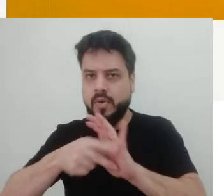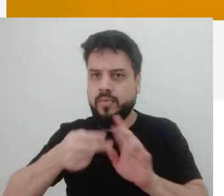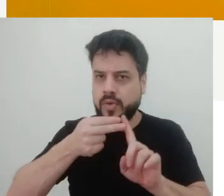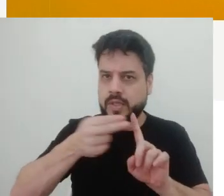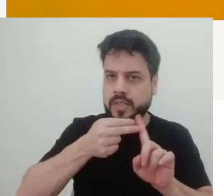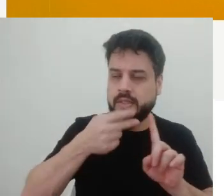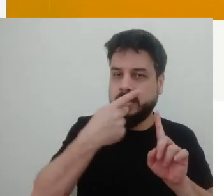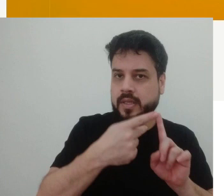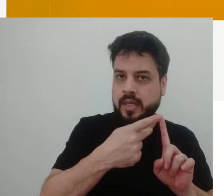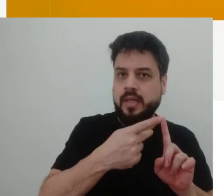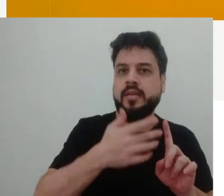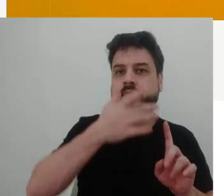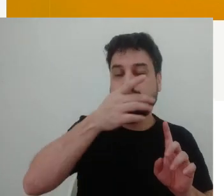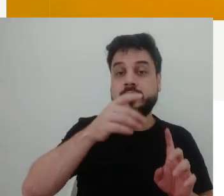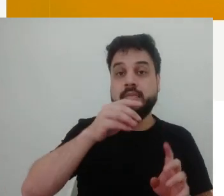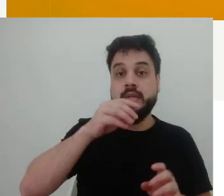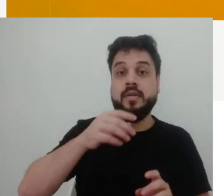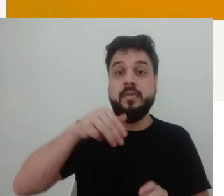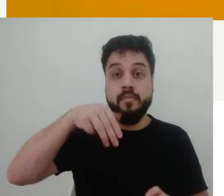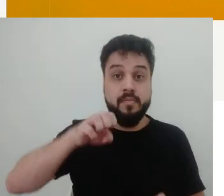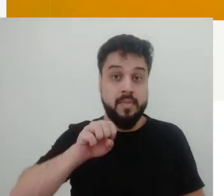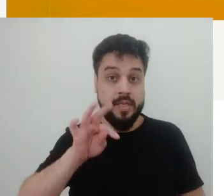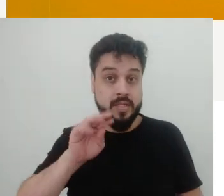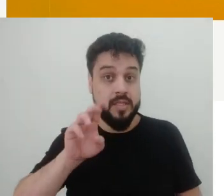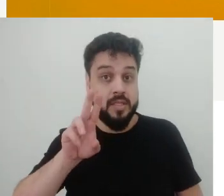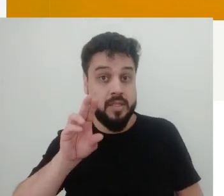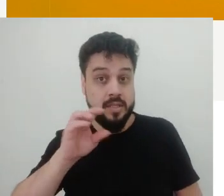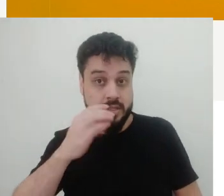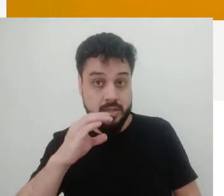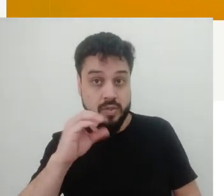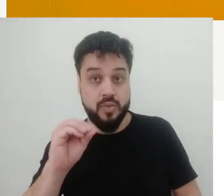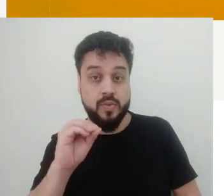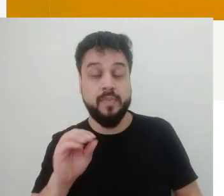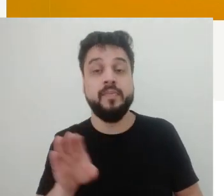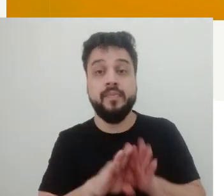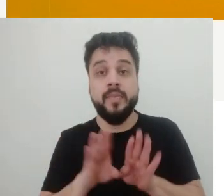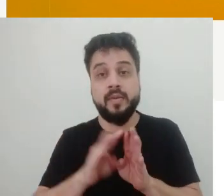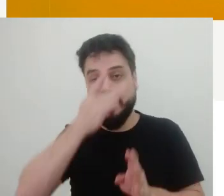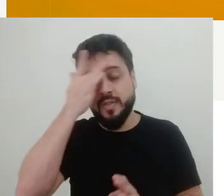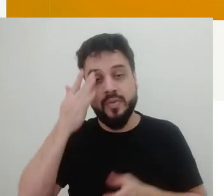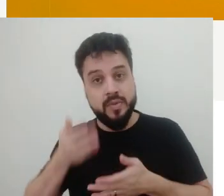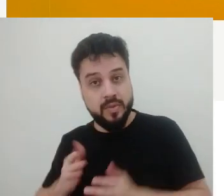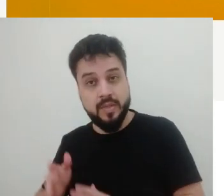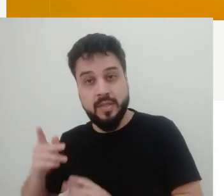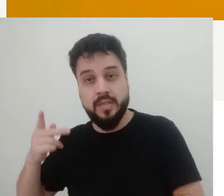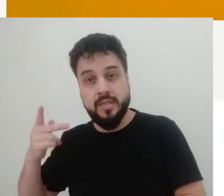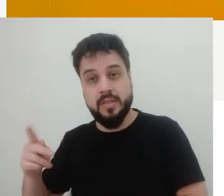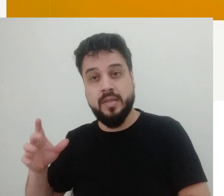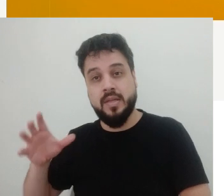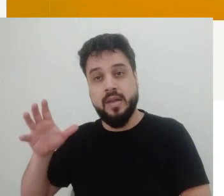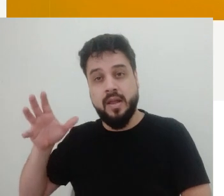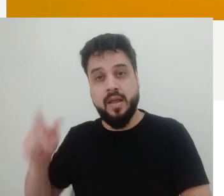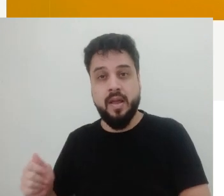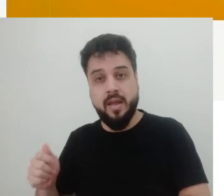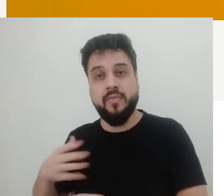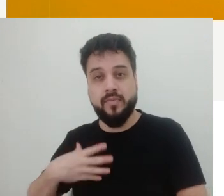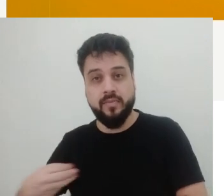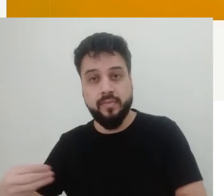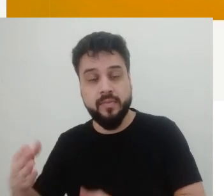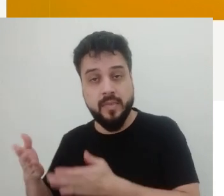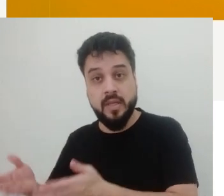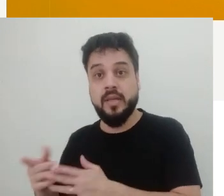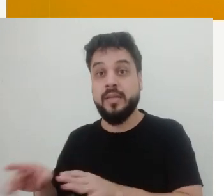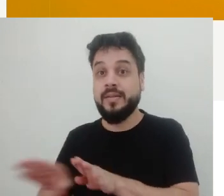pensamiento. Hoy día, en el siglo XXI, trabajar el pensamiento de las intelectualidades indígenas es ya una